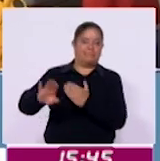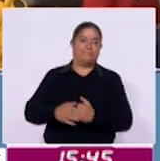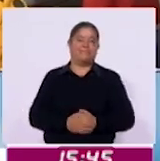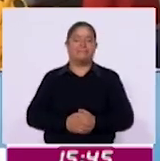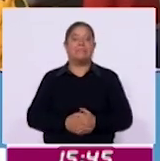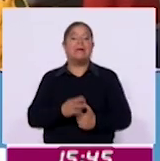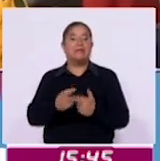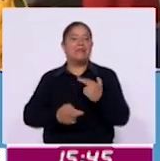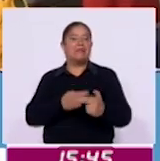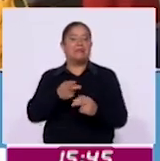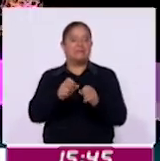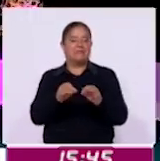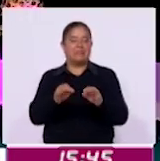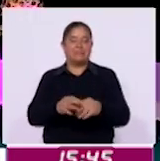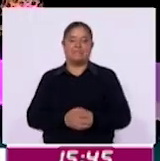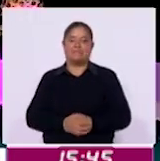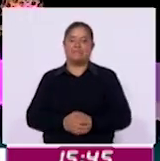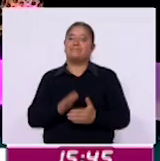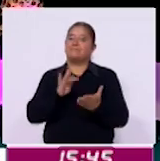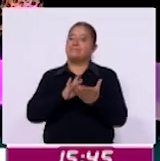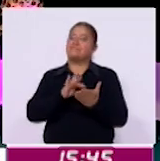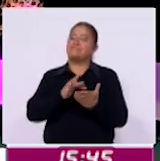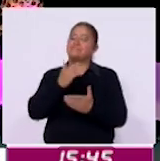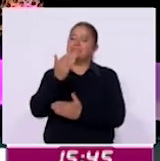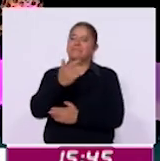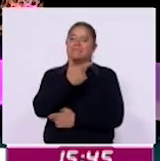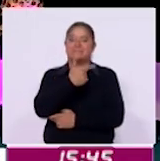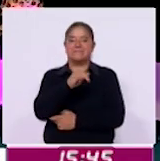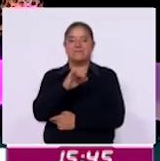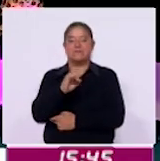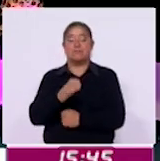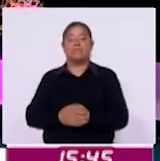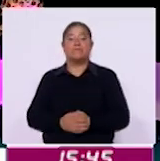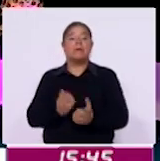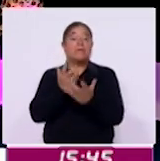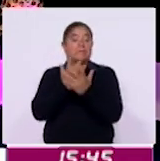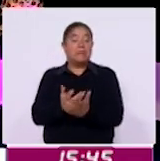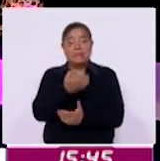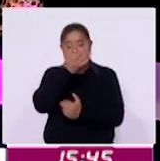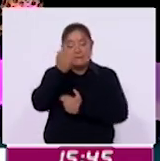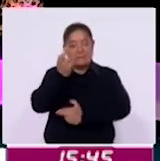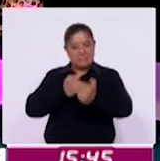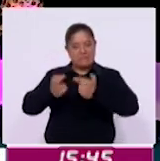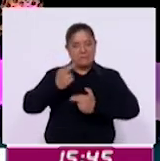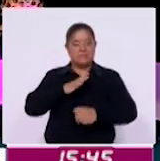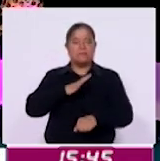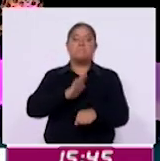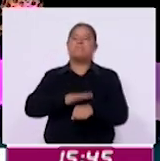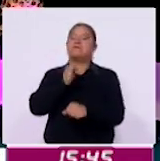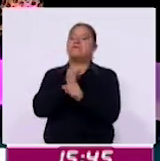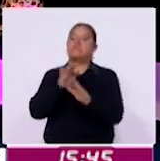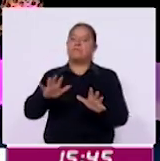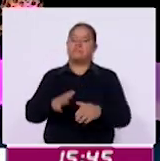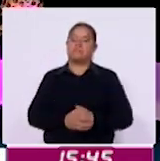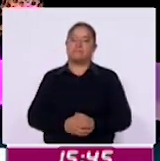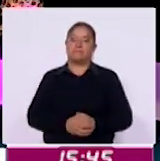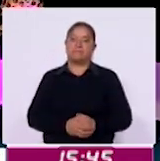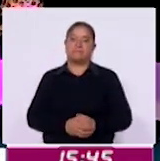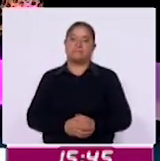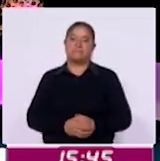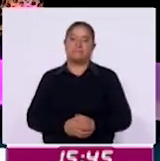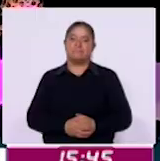estudio. Muchas gracias, Giovanni. Nos vamos ahora a una pequeña pausa y regresamos. Tenemos aún más información. No se